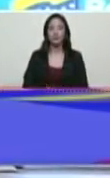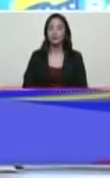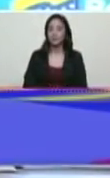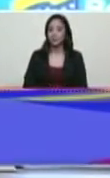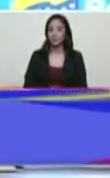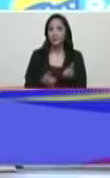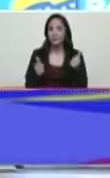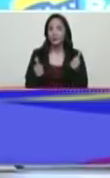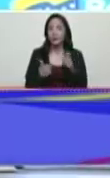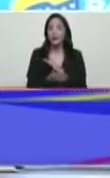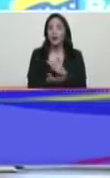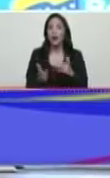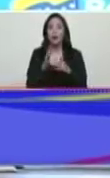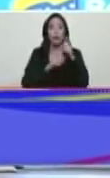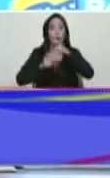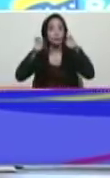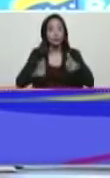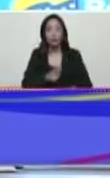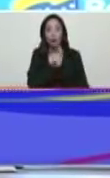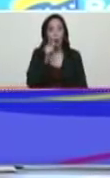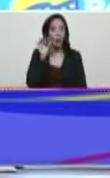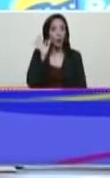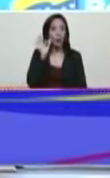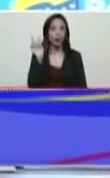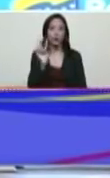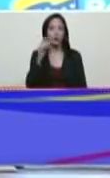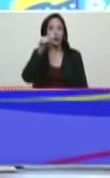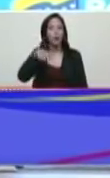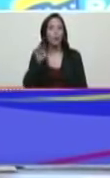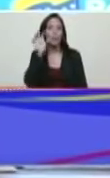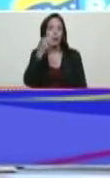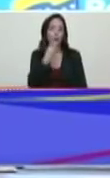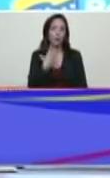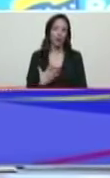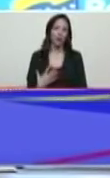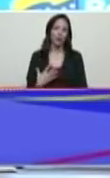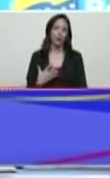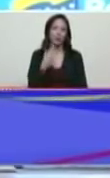Como lo reconocemos los venezolanos y las venezolanas, Venezuela es un país hermoso,